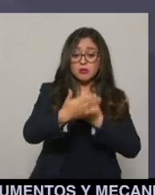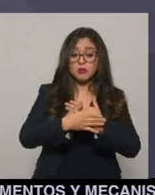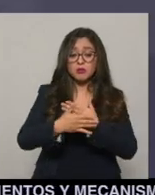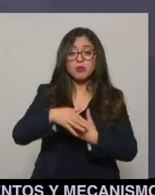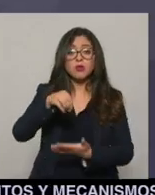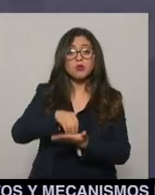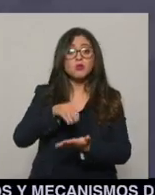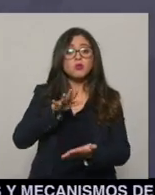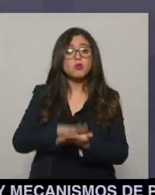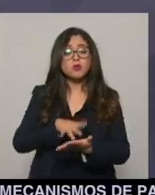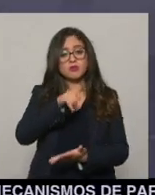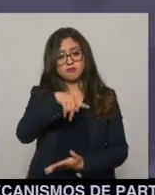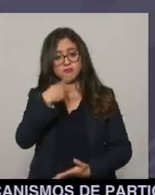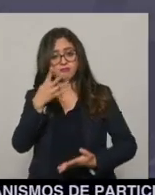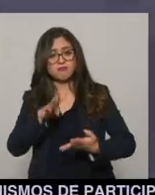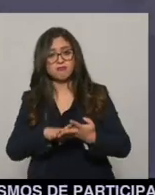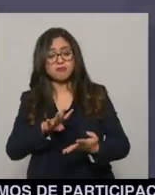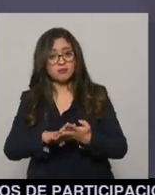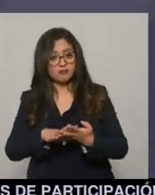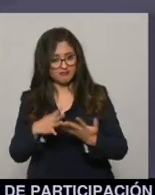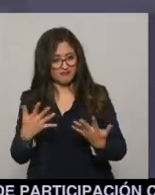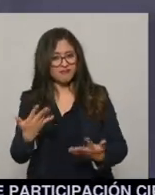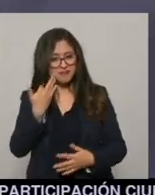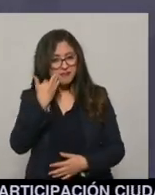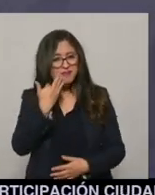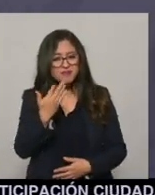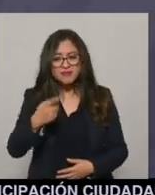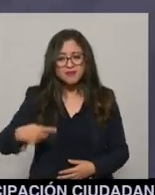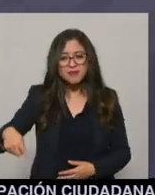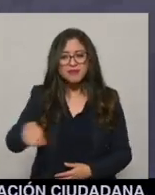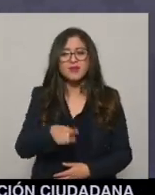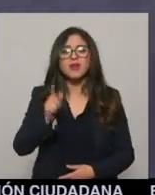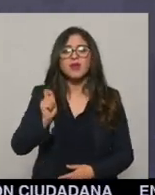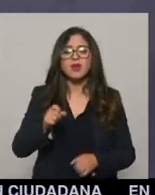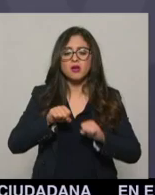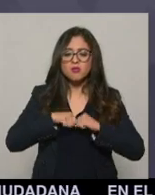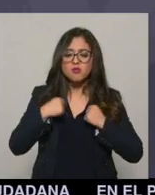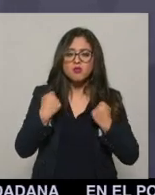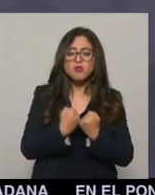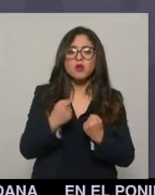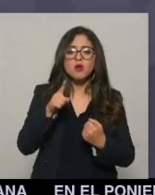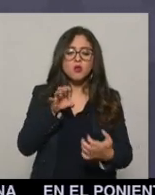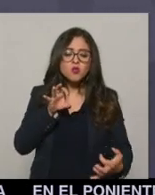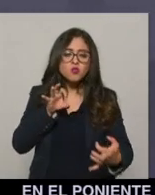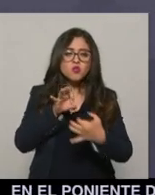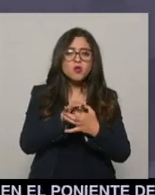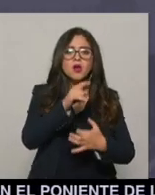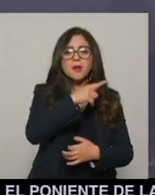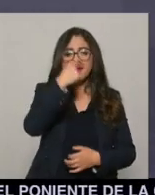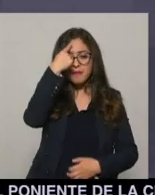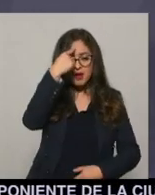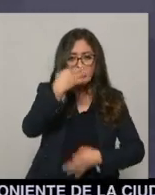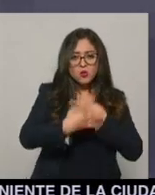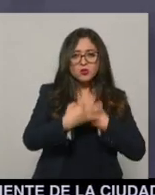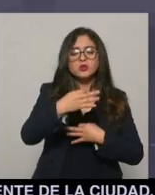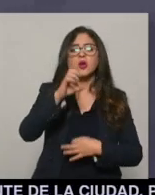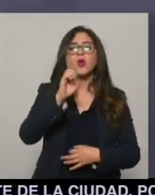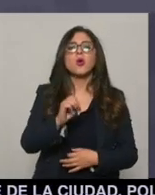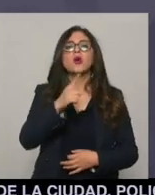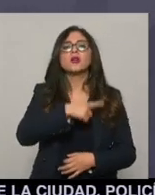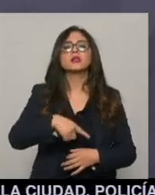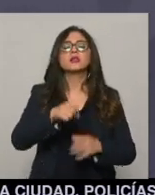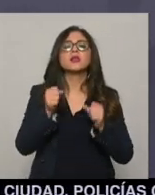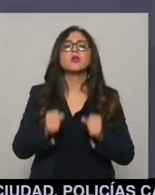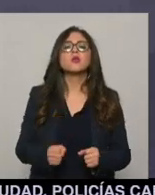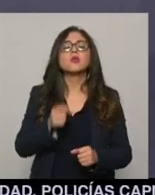la delincuencia organizada en las corporaciones, sobre todo encargadas de procuración de justicia y de seguridad pública, No es un tema